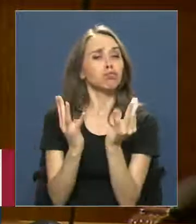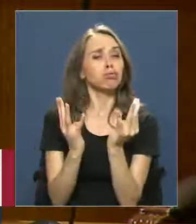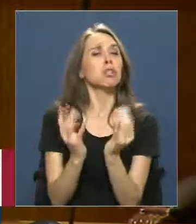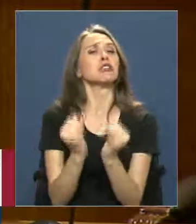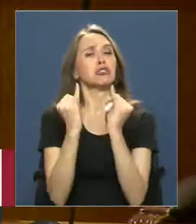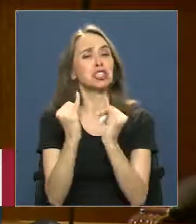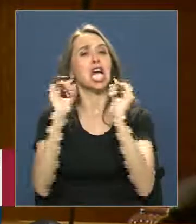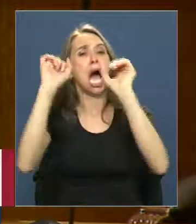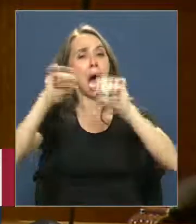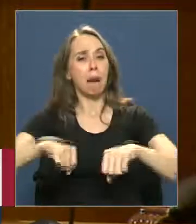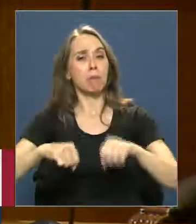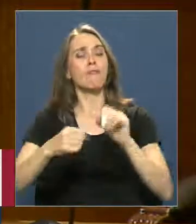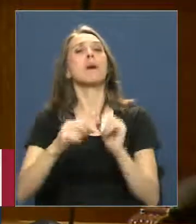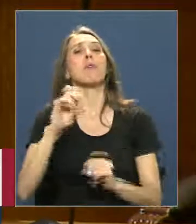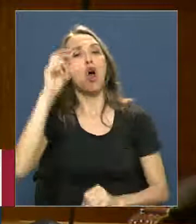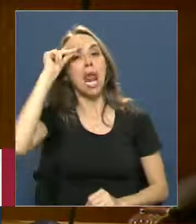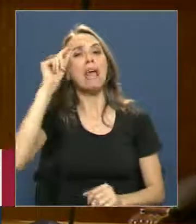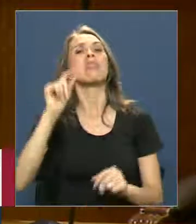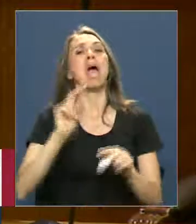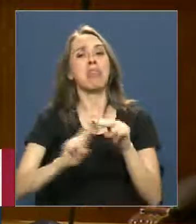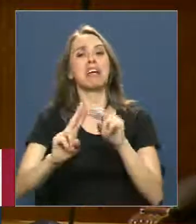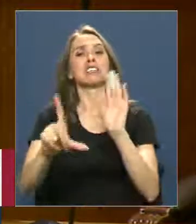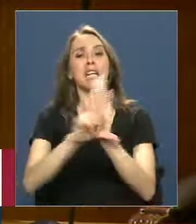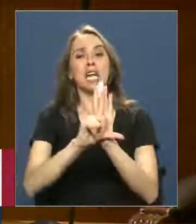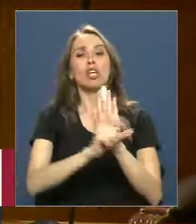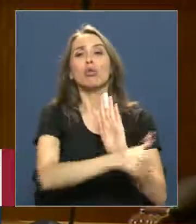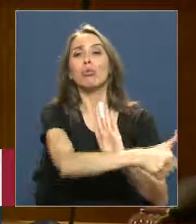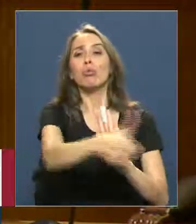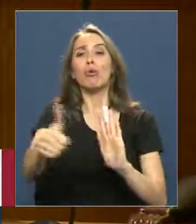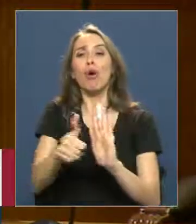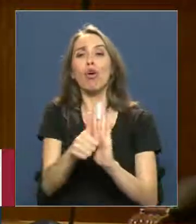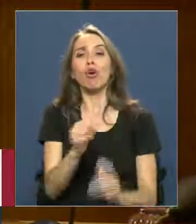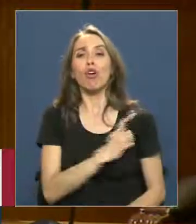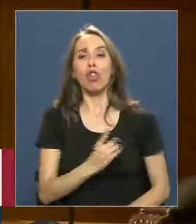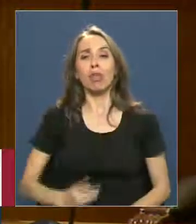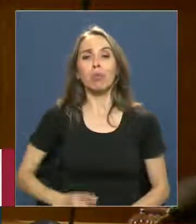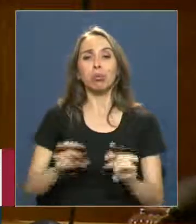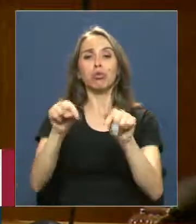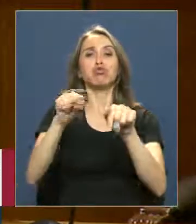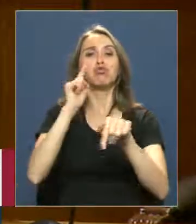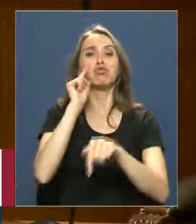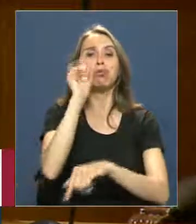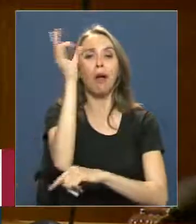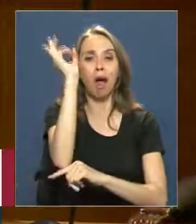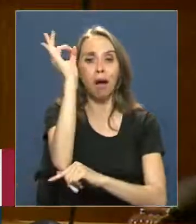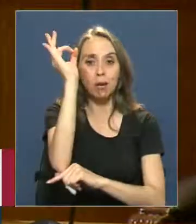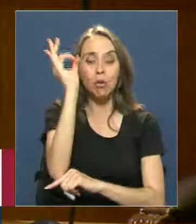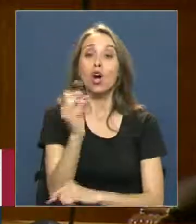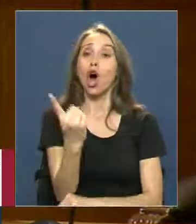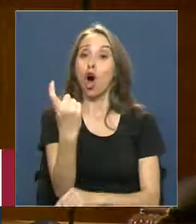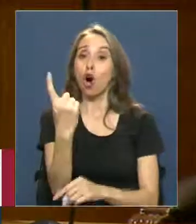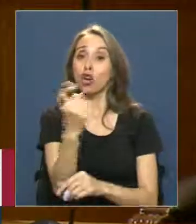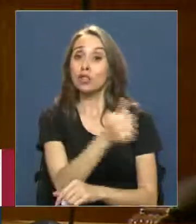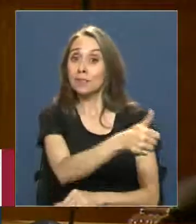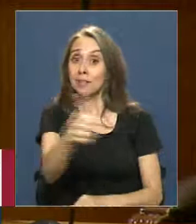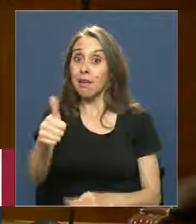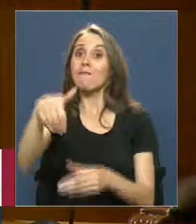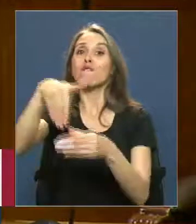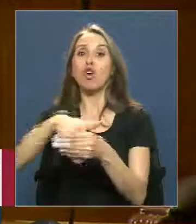aprobación a la idea de legislar por la unanimidad de los diputados y diputadas presentes. 11 votos a